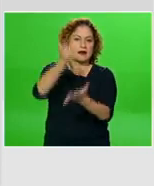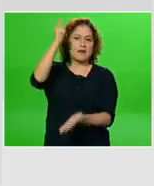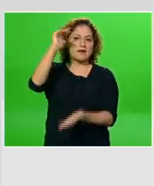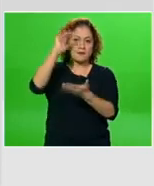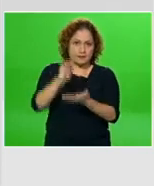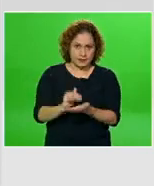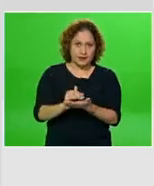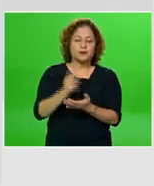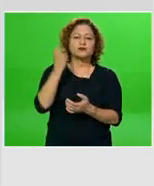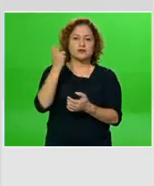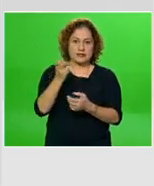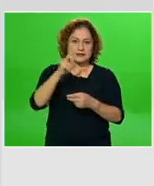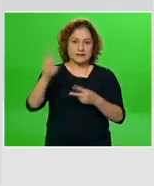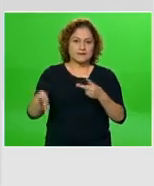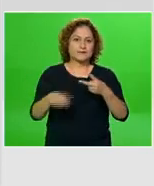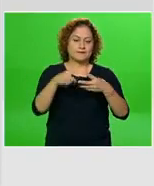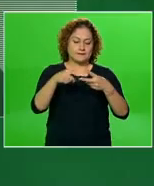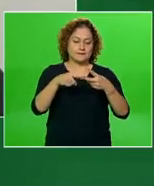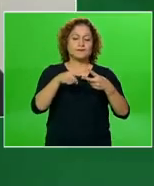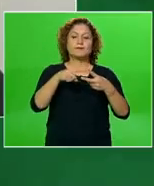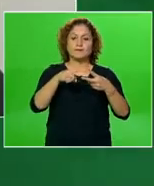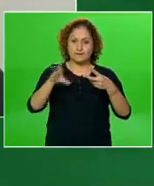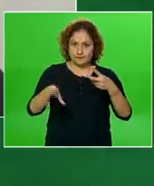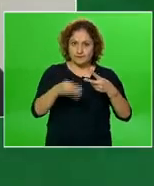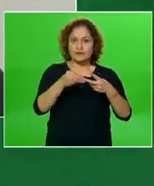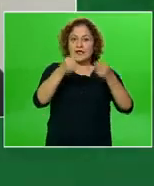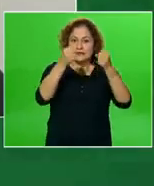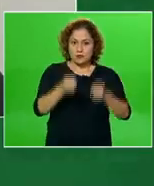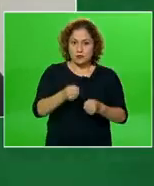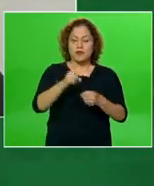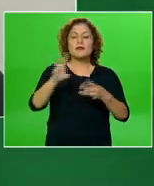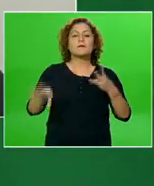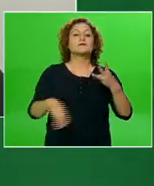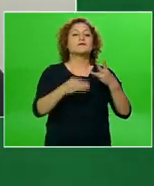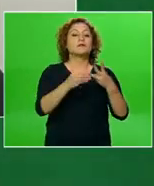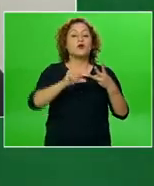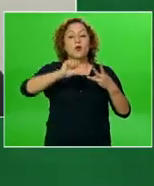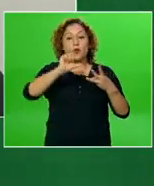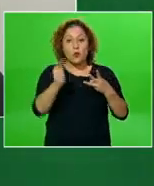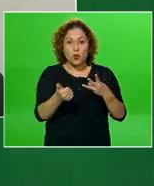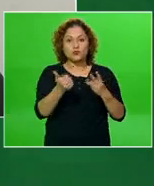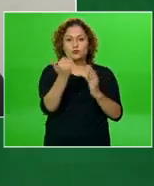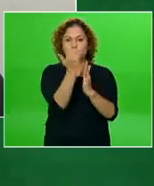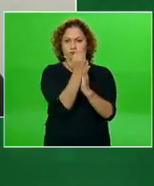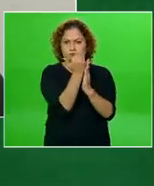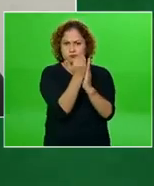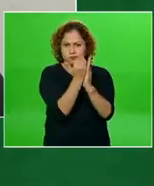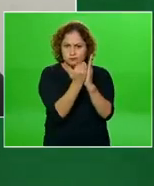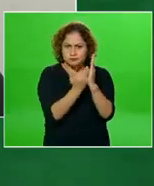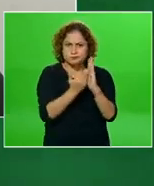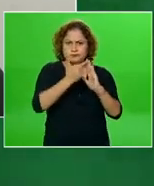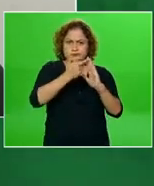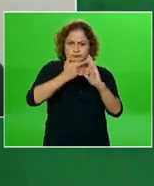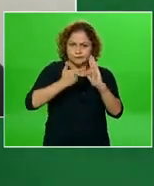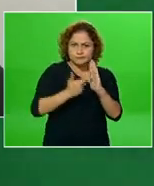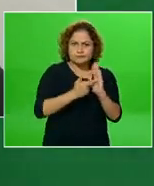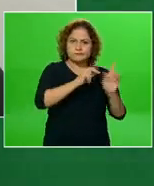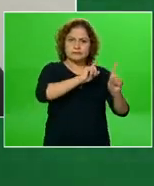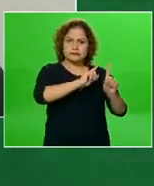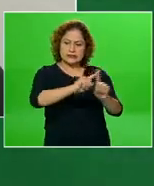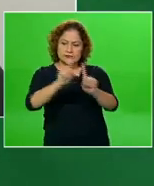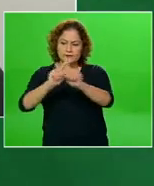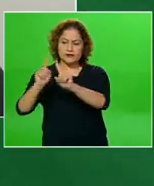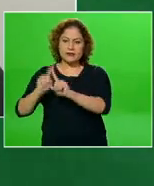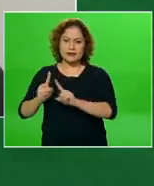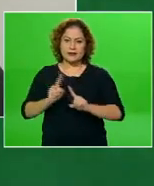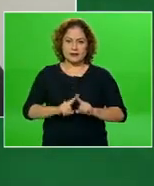de la seguridad el tercero tiene que ver con todos estos lineamientos y con todas estas actividades que se